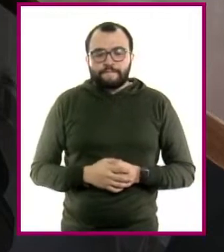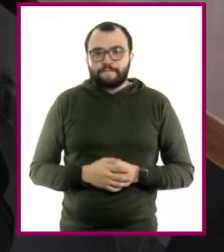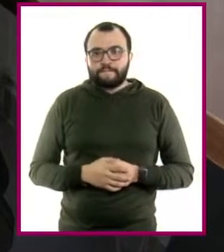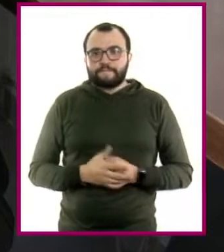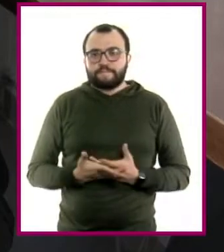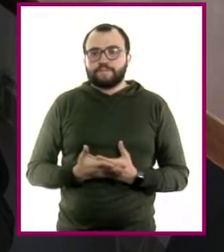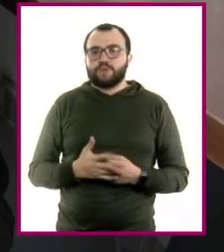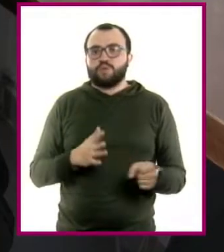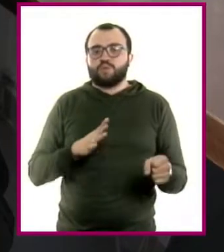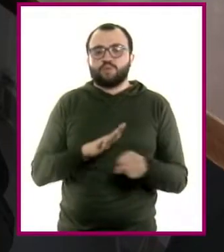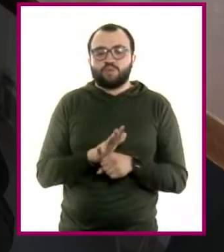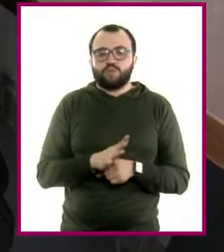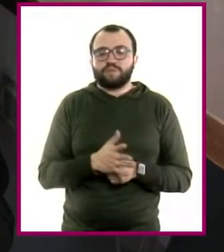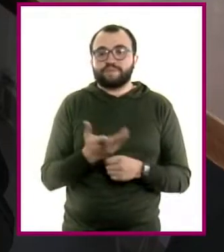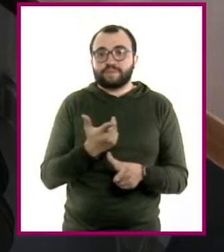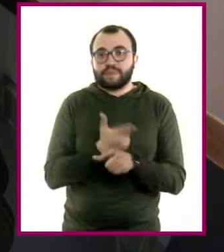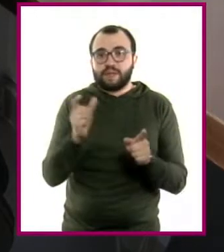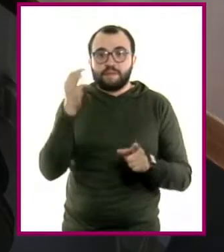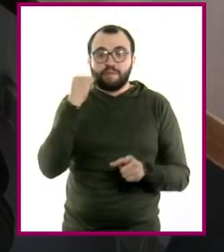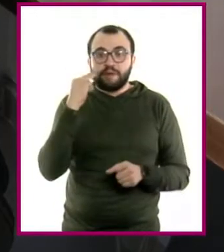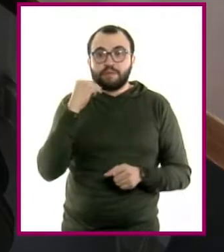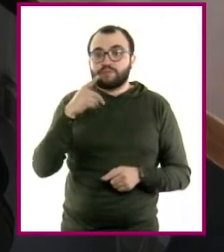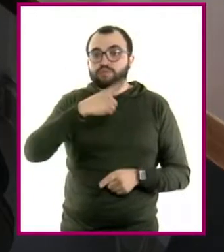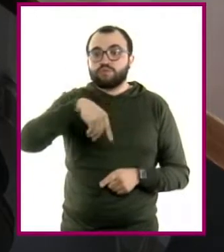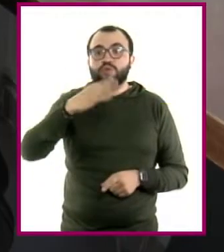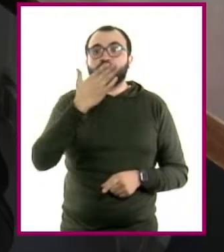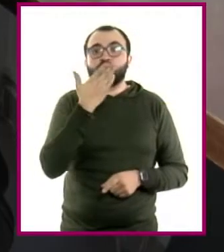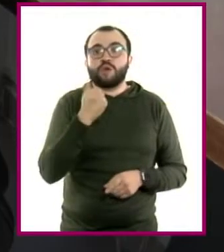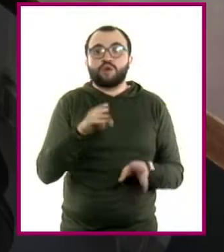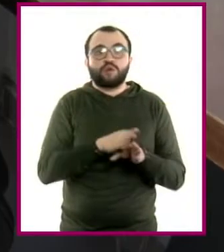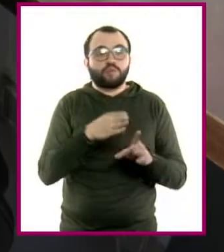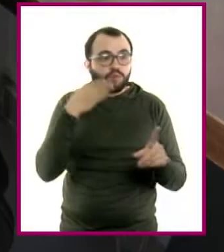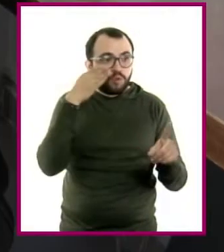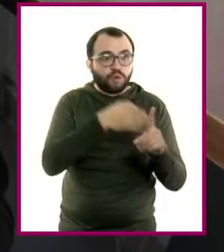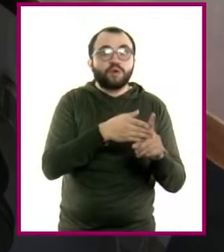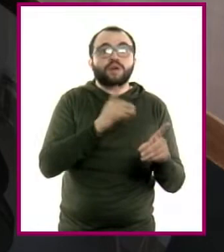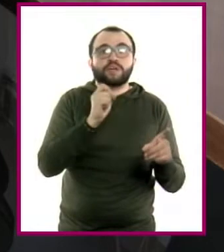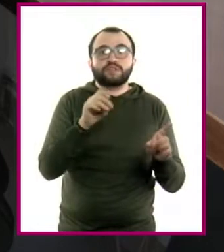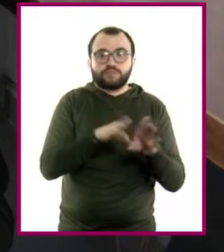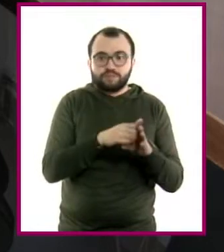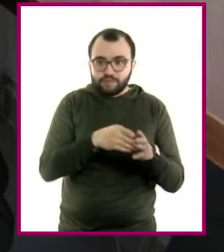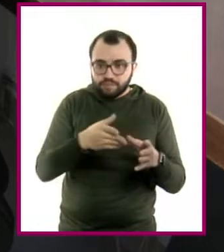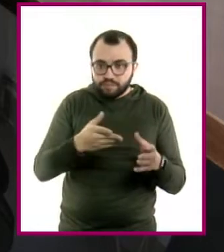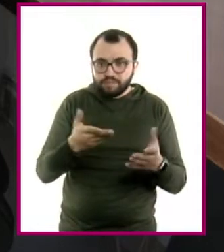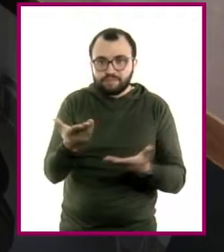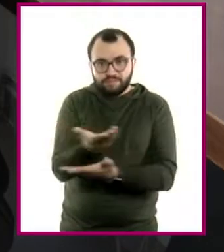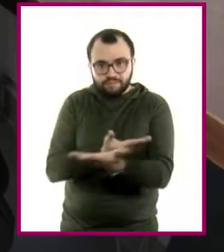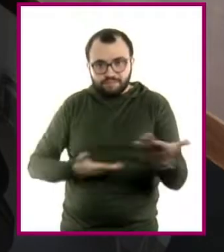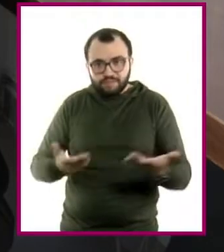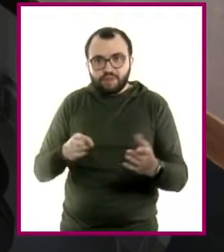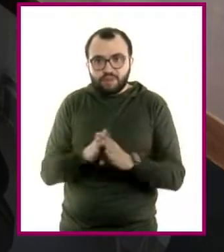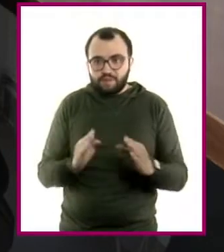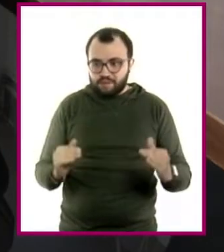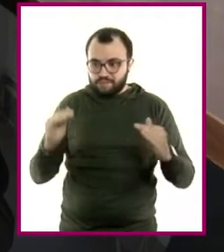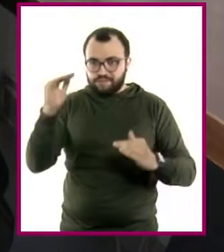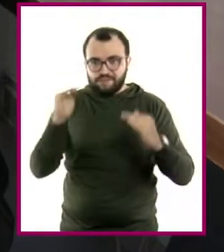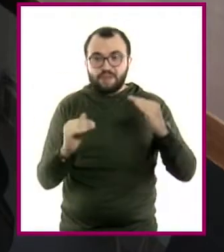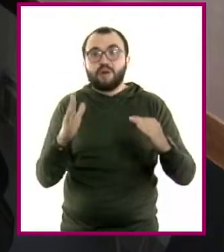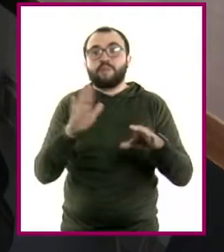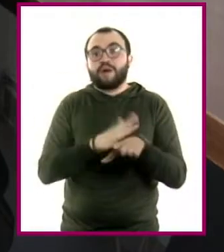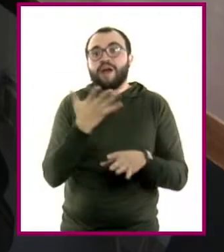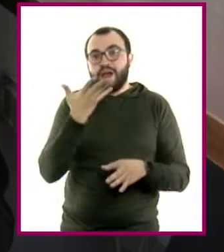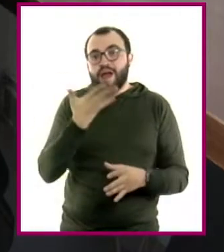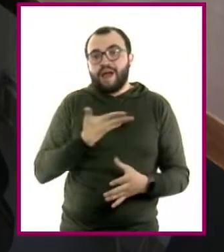Una de las desventajas en el libre mercado es que no toma en consideración cuestiones distributivas, por lo que pueden existir grandes